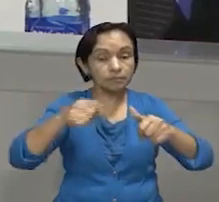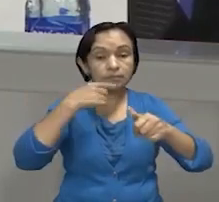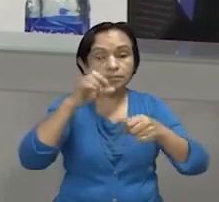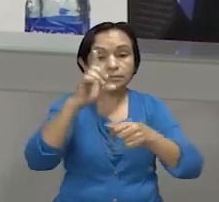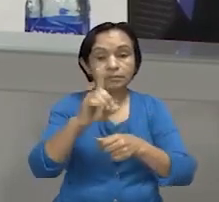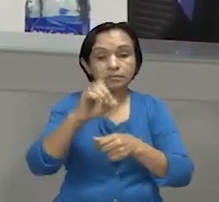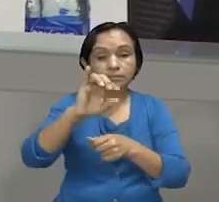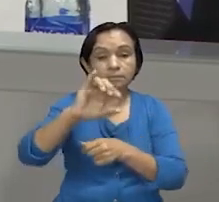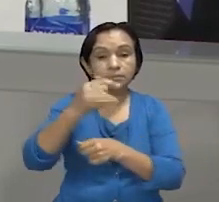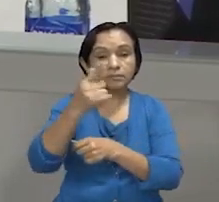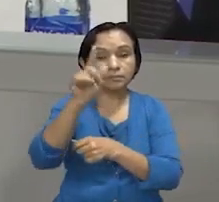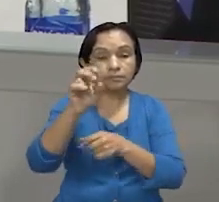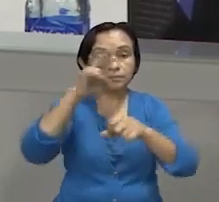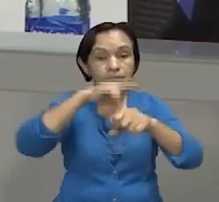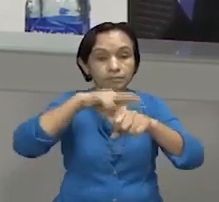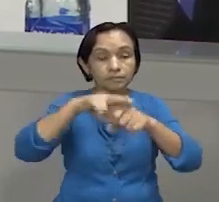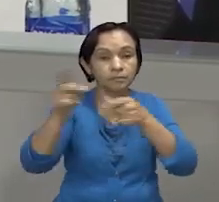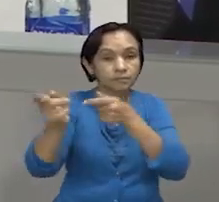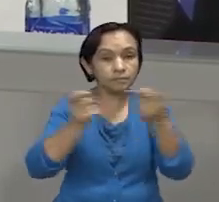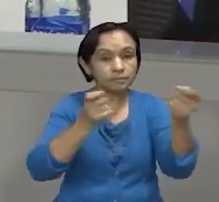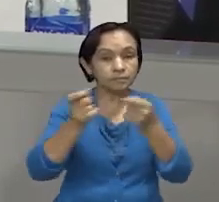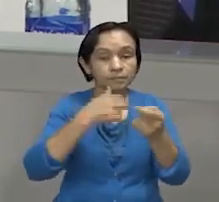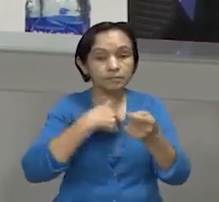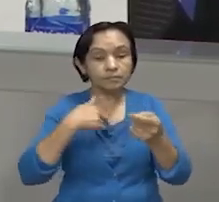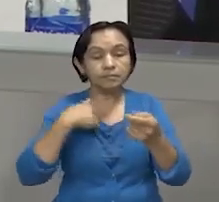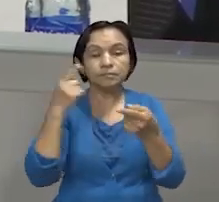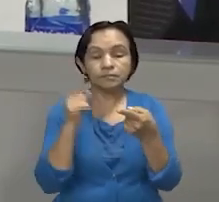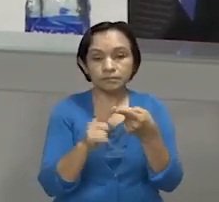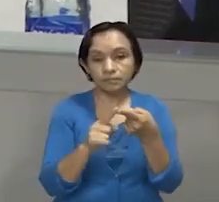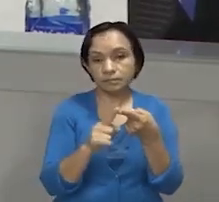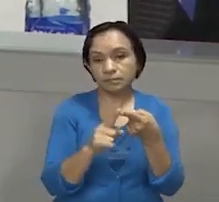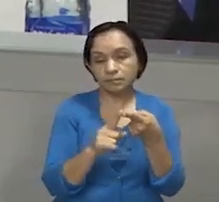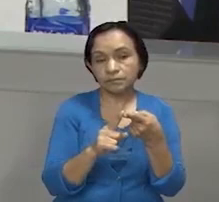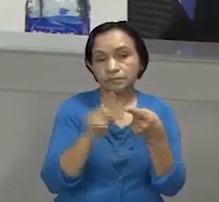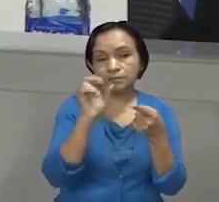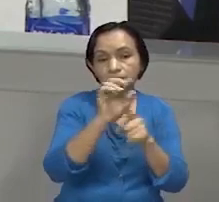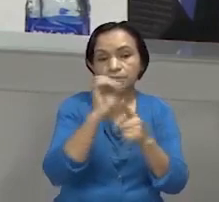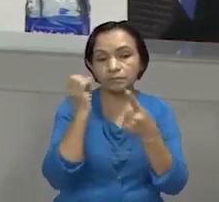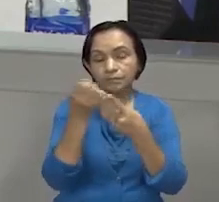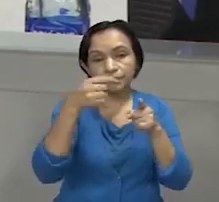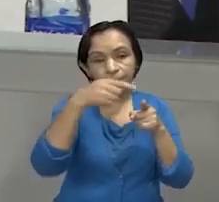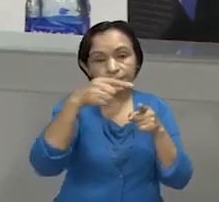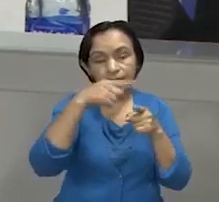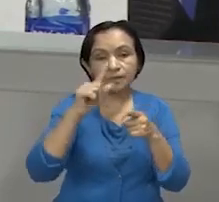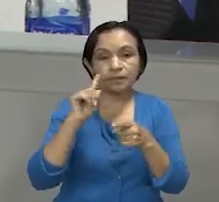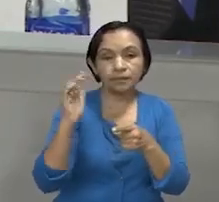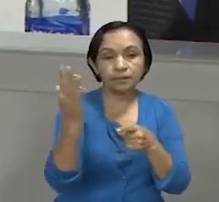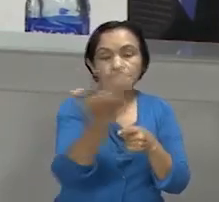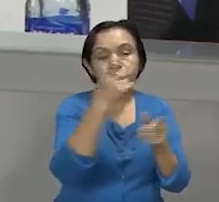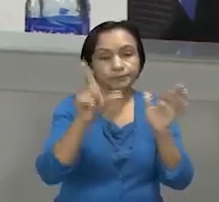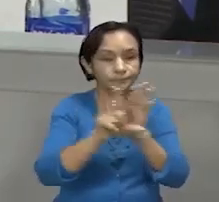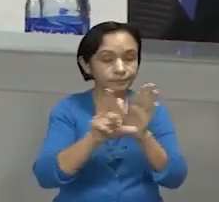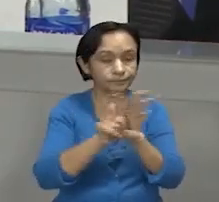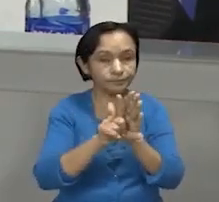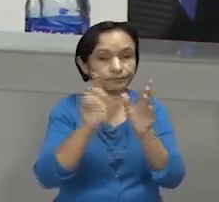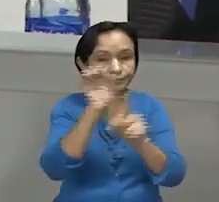digesto jurídico contiene normas que regulan o regularon lo siguiente. 1. Organización municipal, todas las normas relacionadas